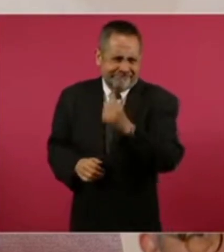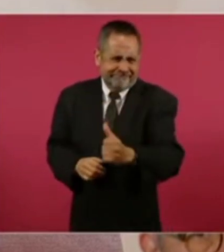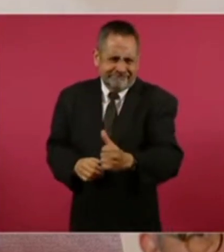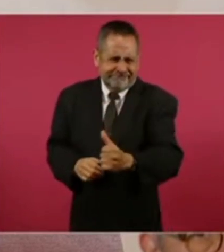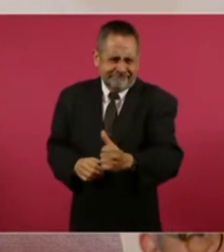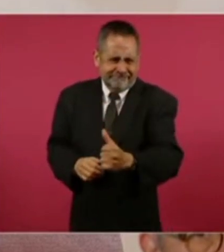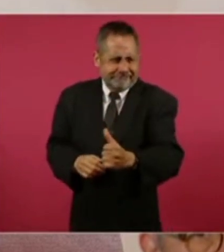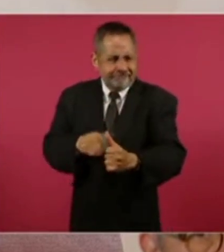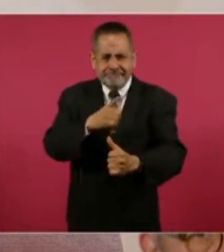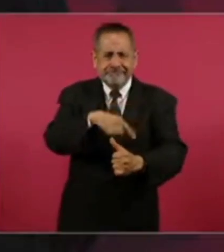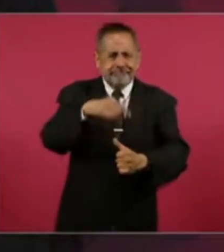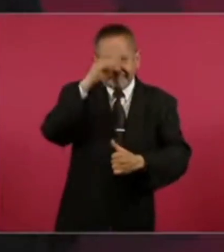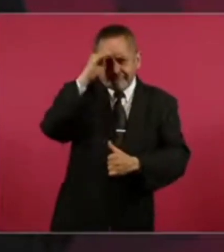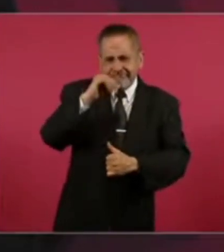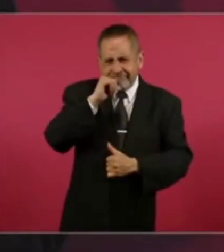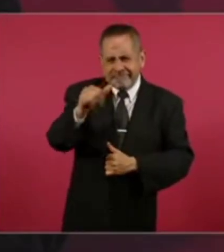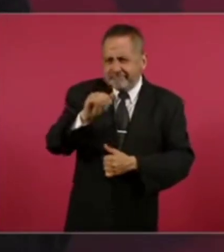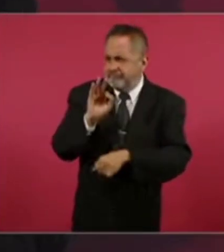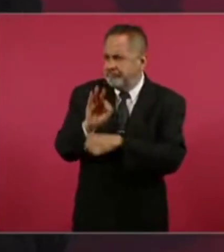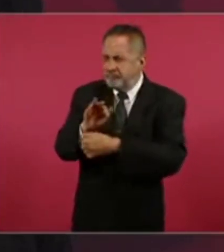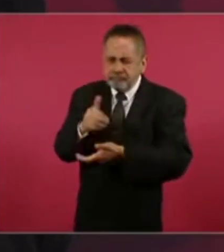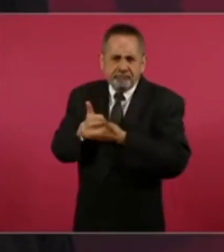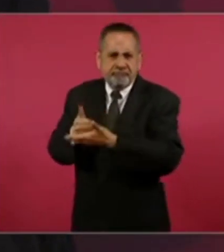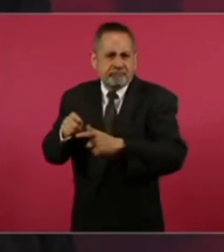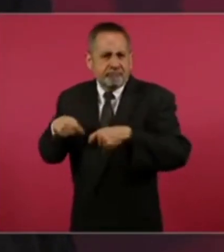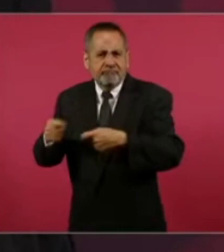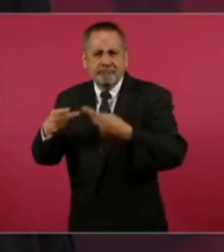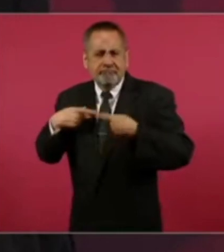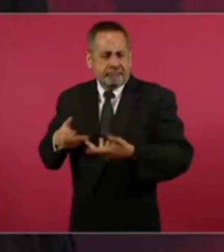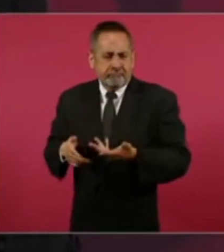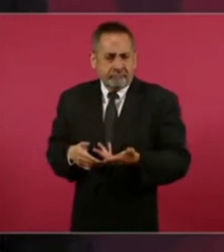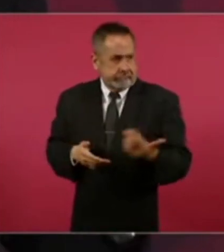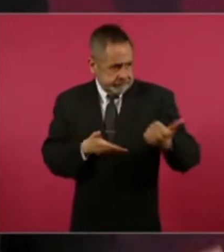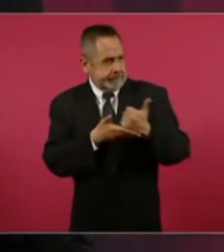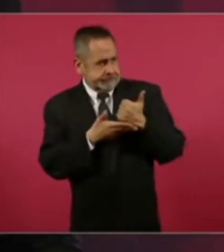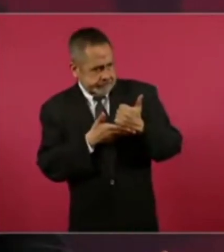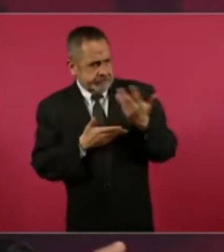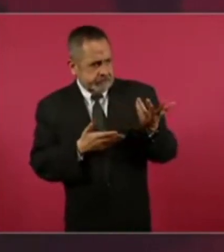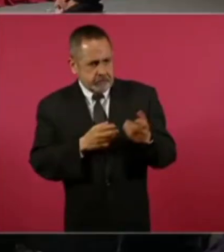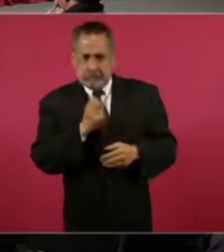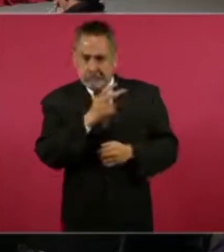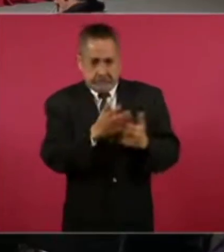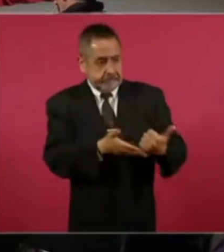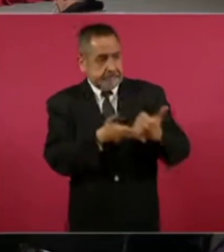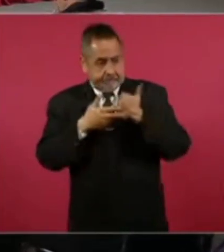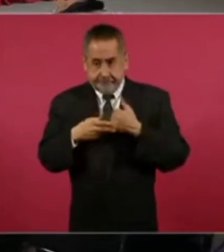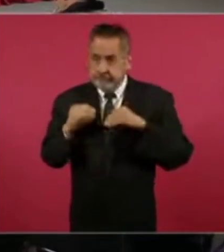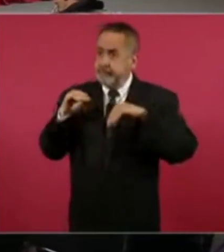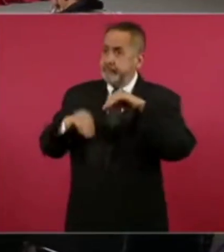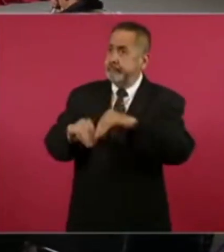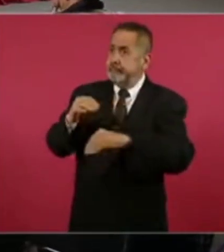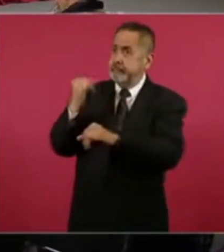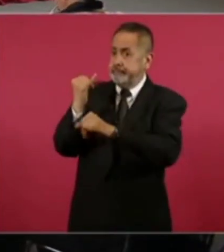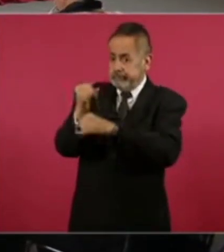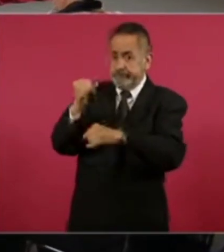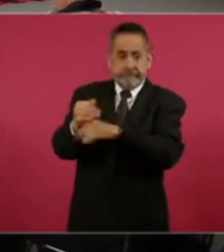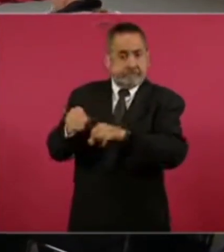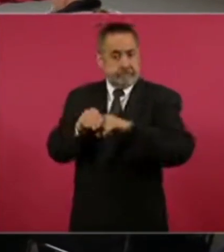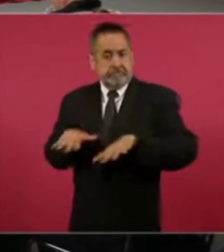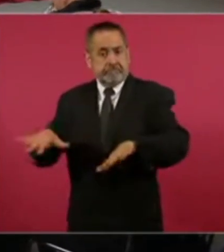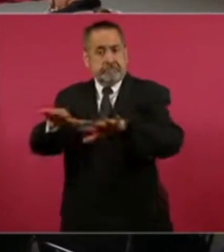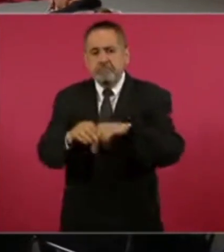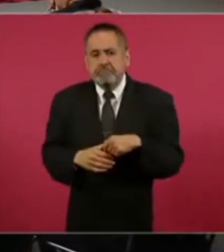pueblo, estarían ayudándonos en la iniciativa de que